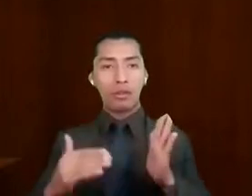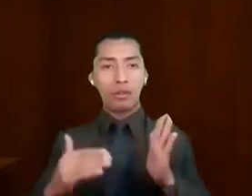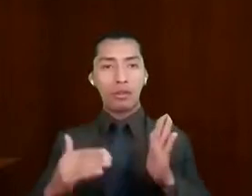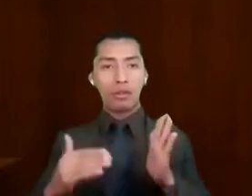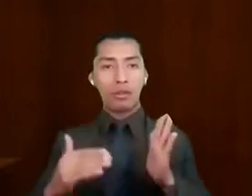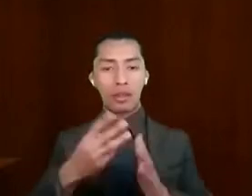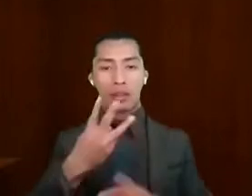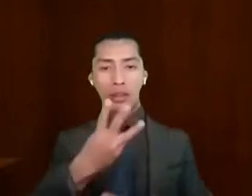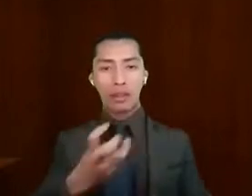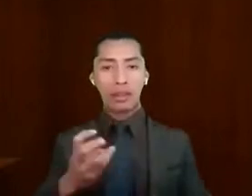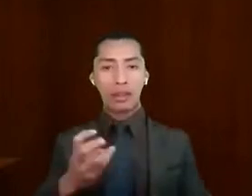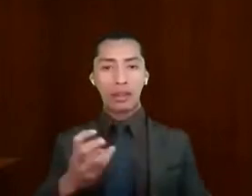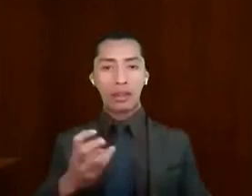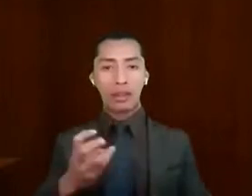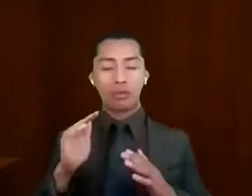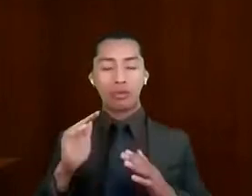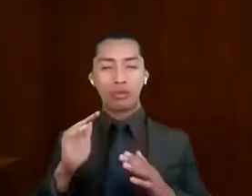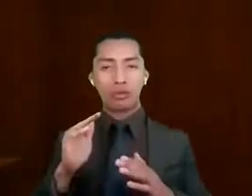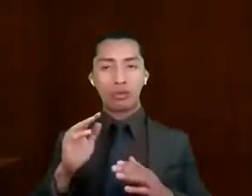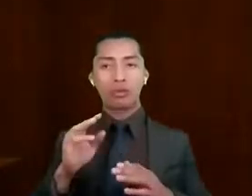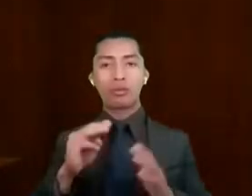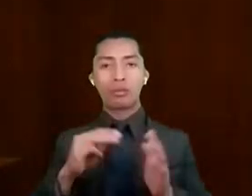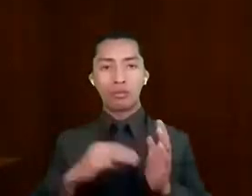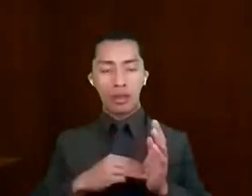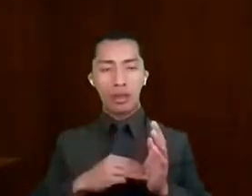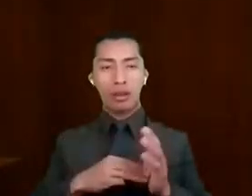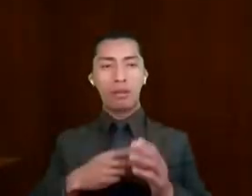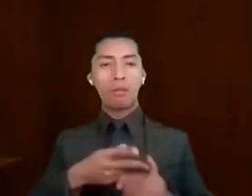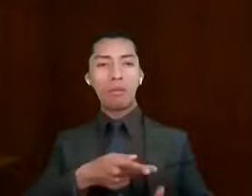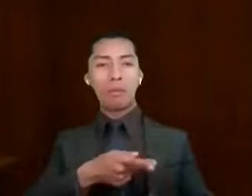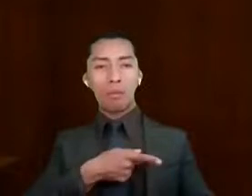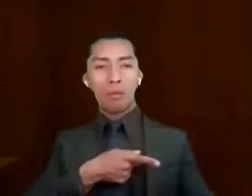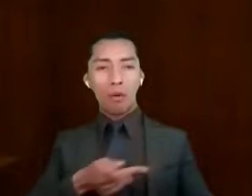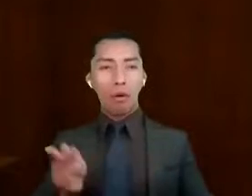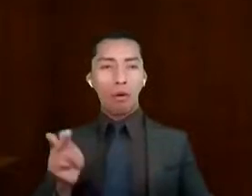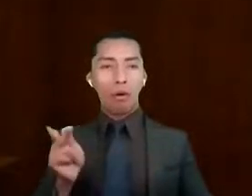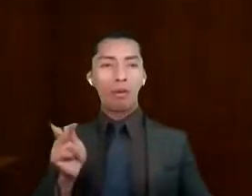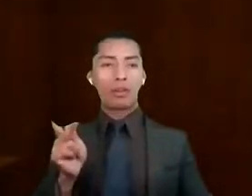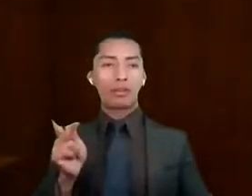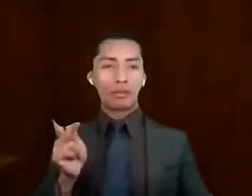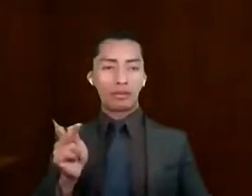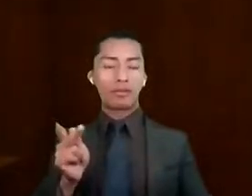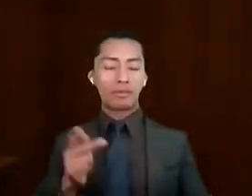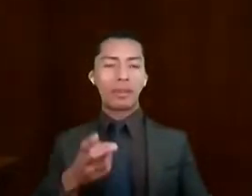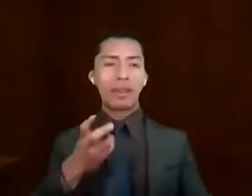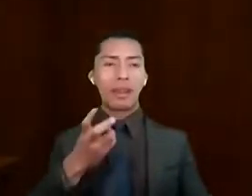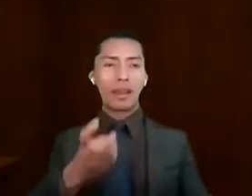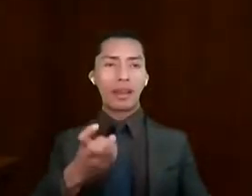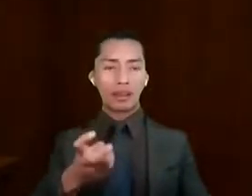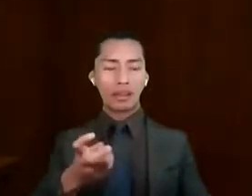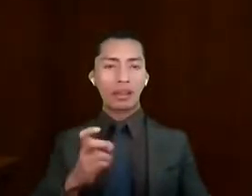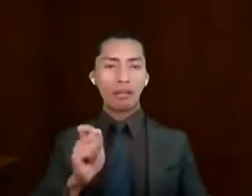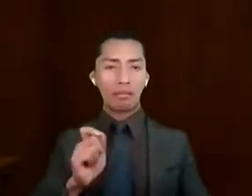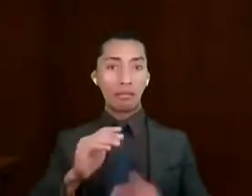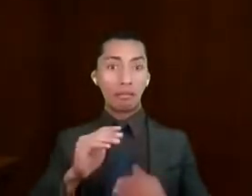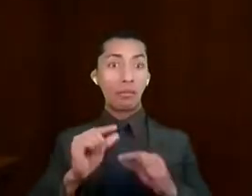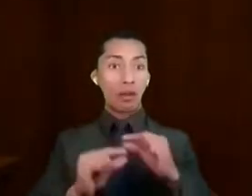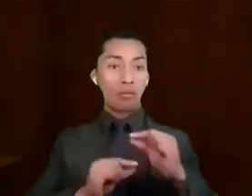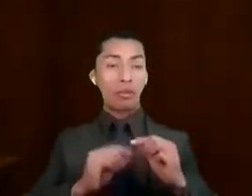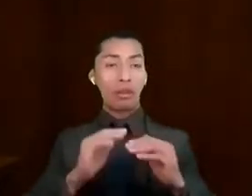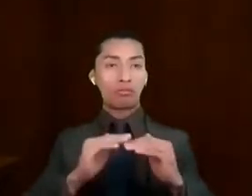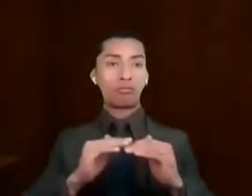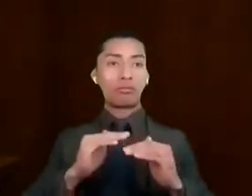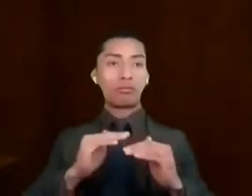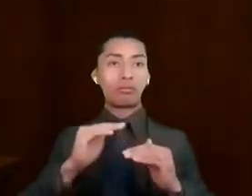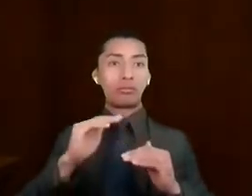8.300.000 pobres. Y esto que se incrementa y se aumenta más por el